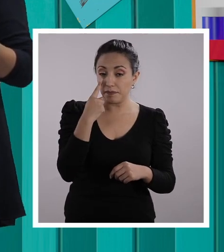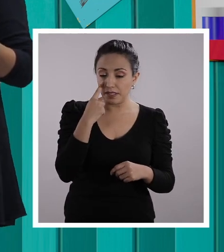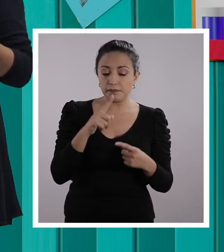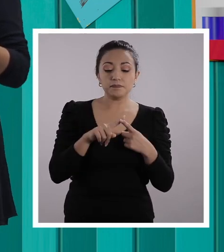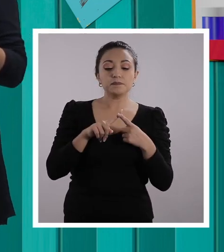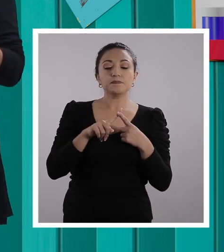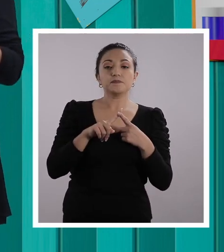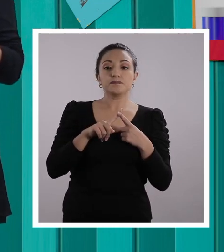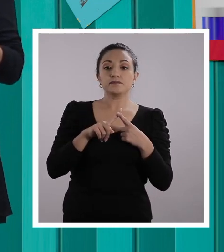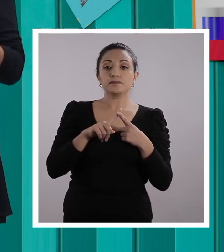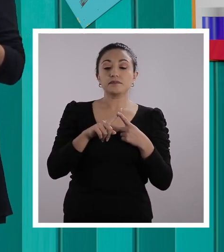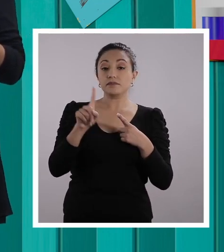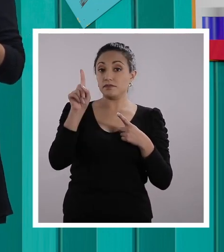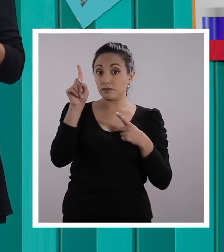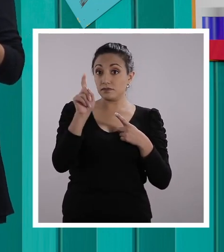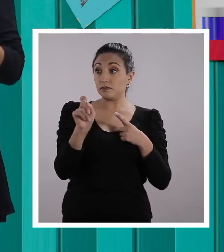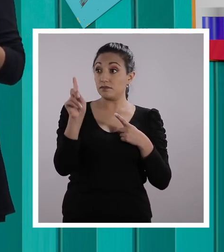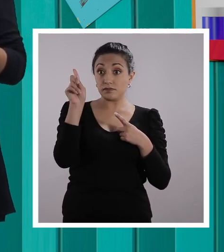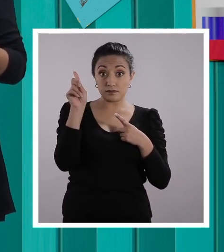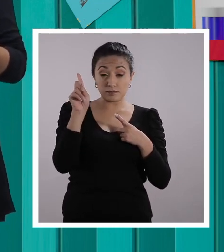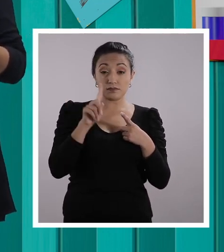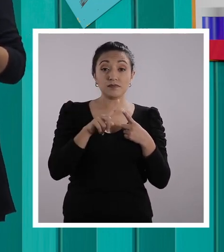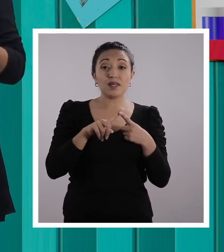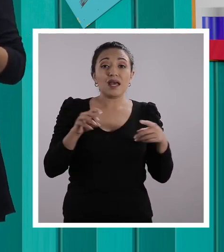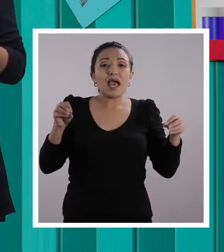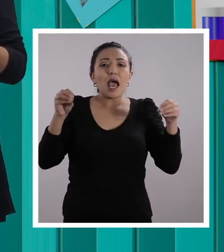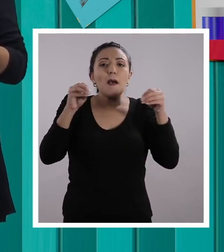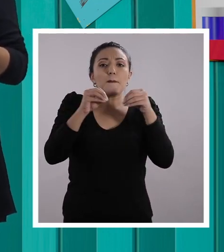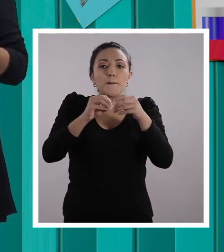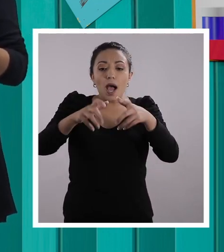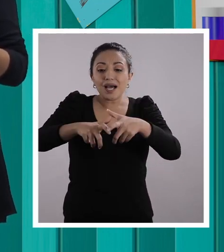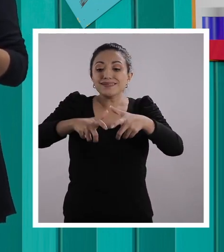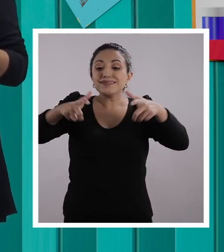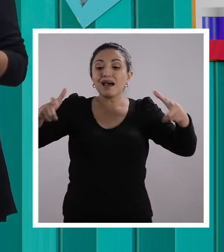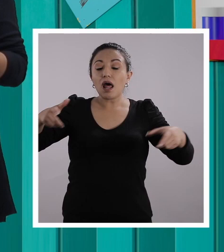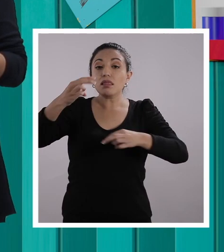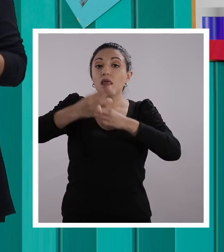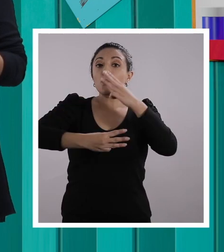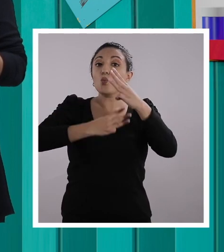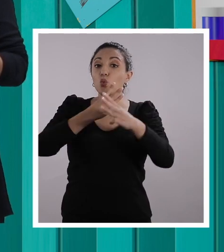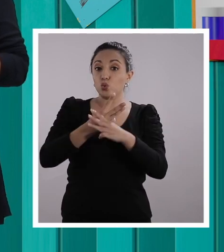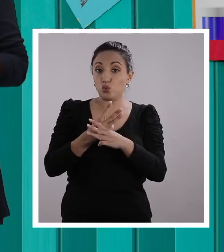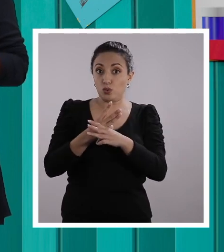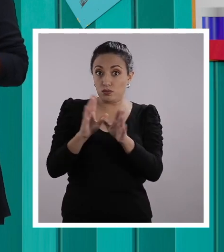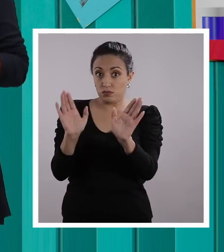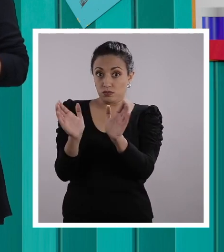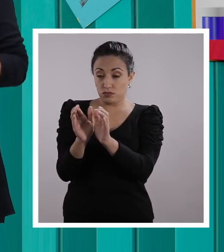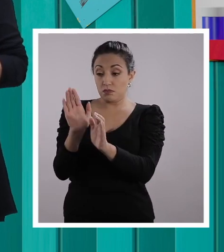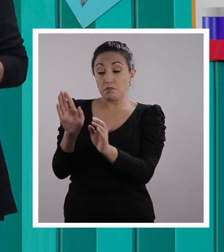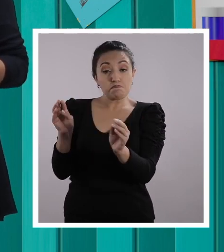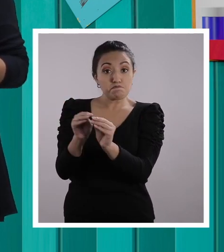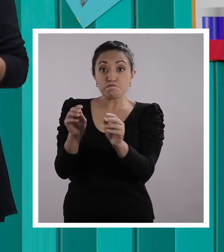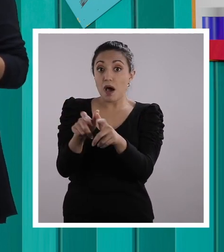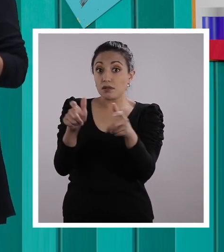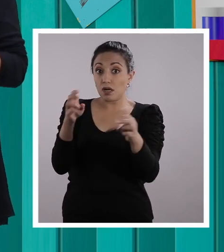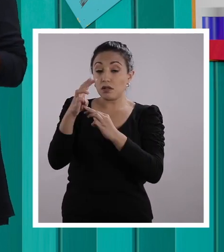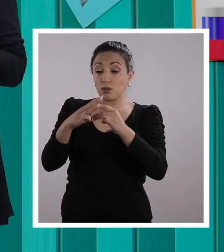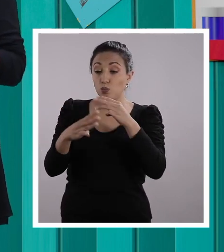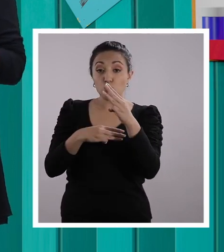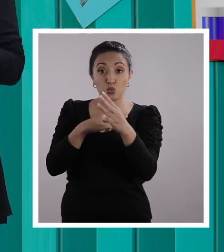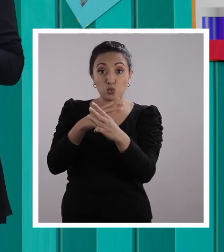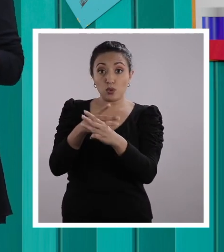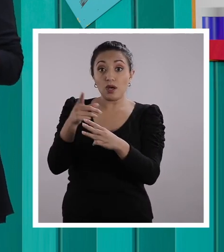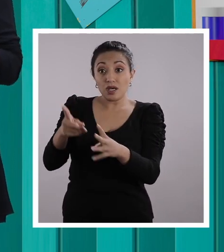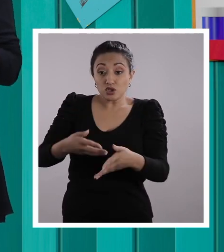escuche es en su especie la más grande del mundo en su especie